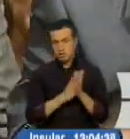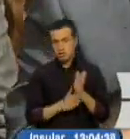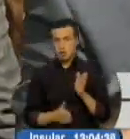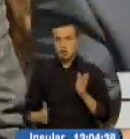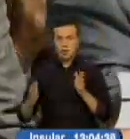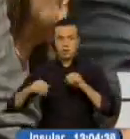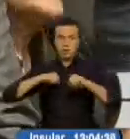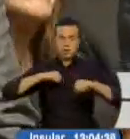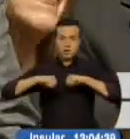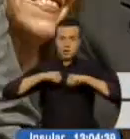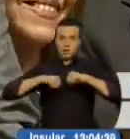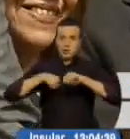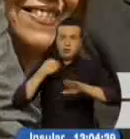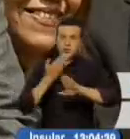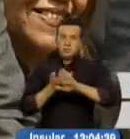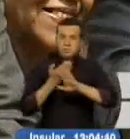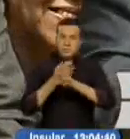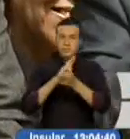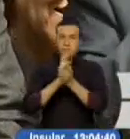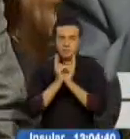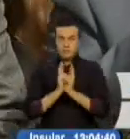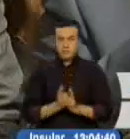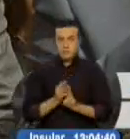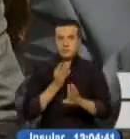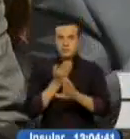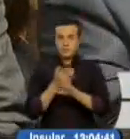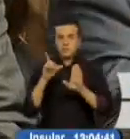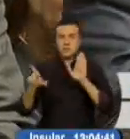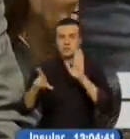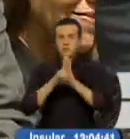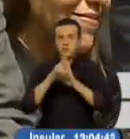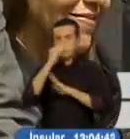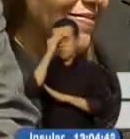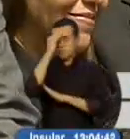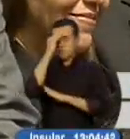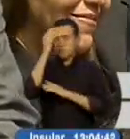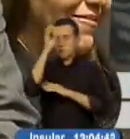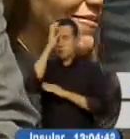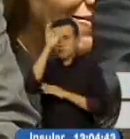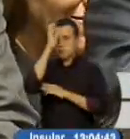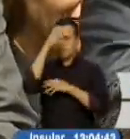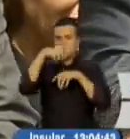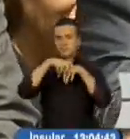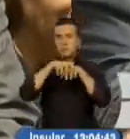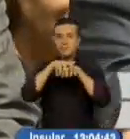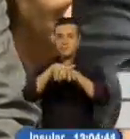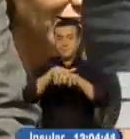esté tratando esta propuesta de reforma de la Ley Orgánica de Educación Intercultural